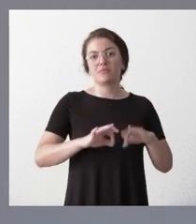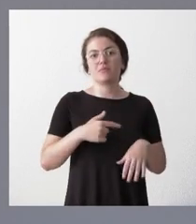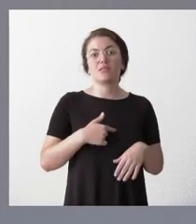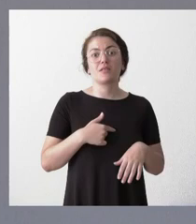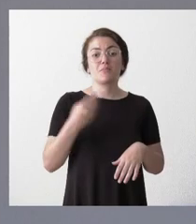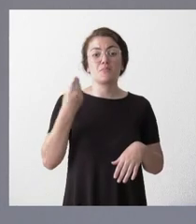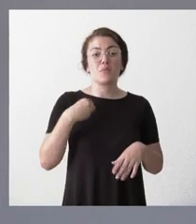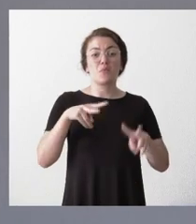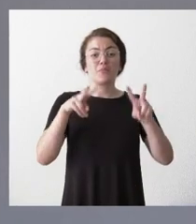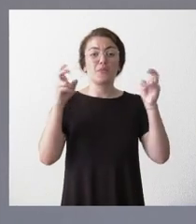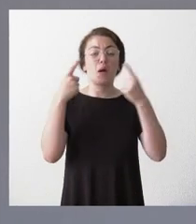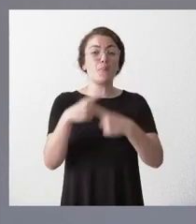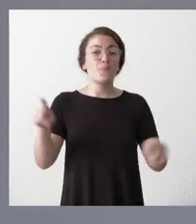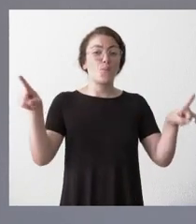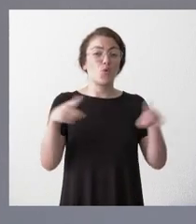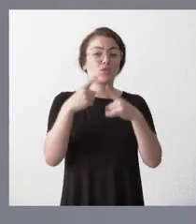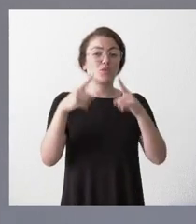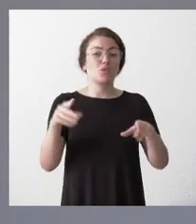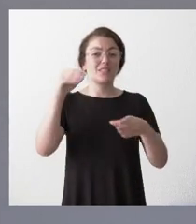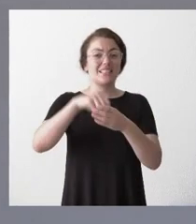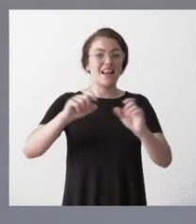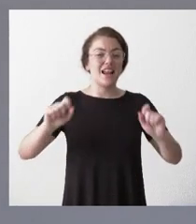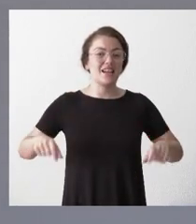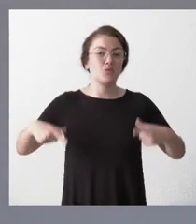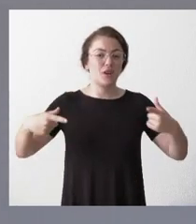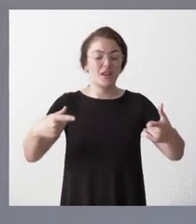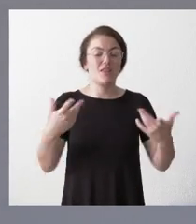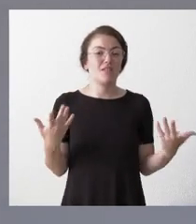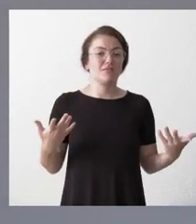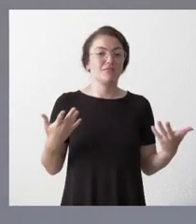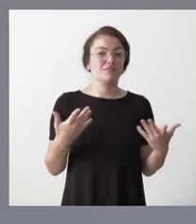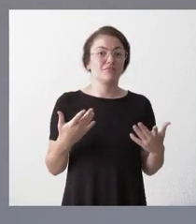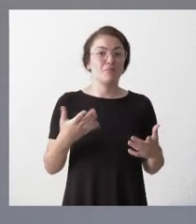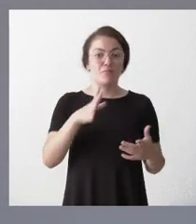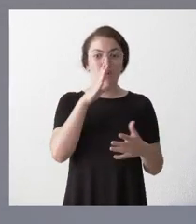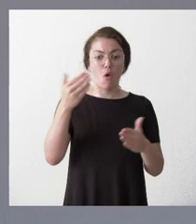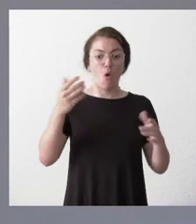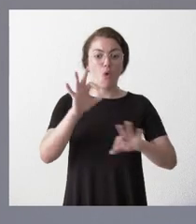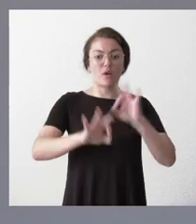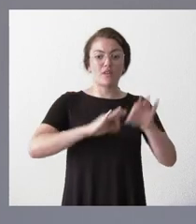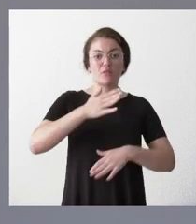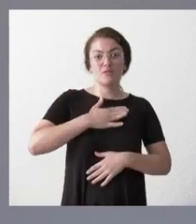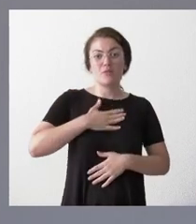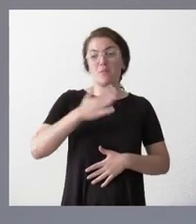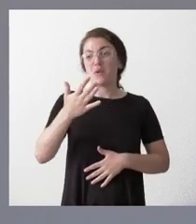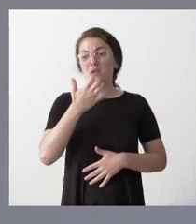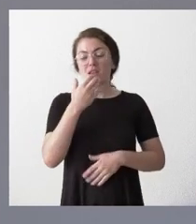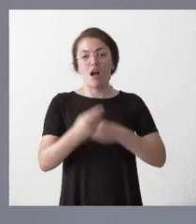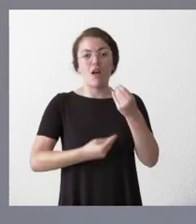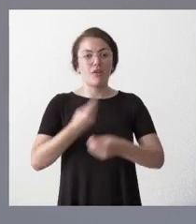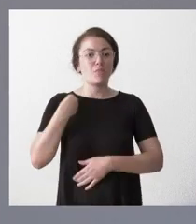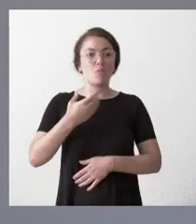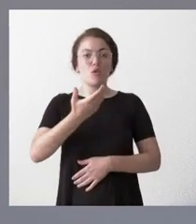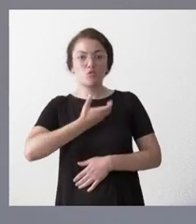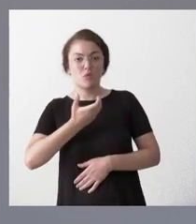naturaleza, pero cuando son actividades organizadas no por la Junta de Castilla y León, sino por corporaciones locales, por el ámbito privado,